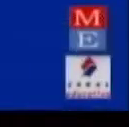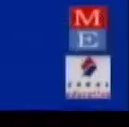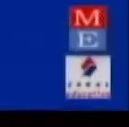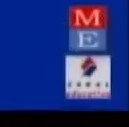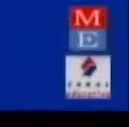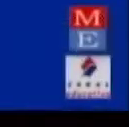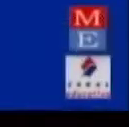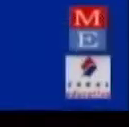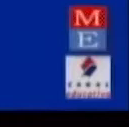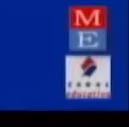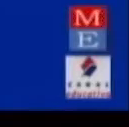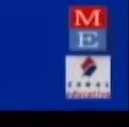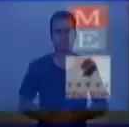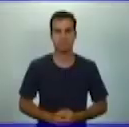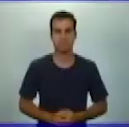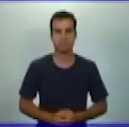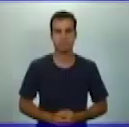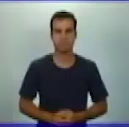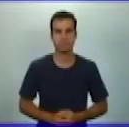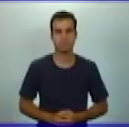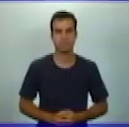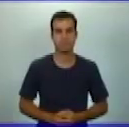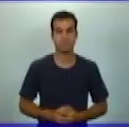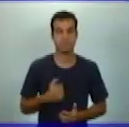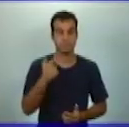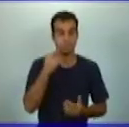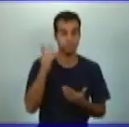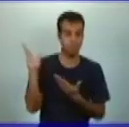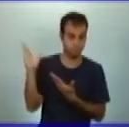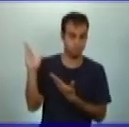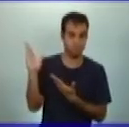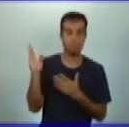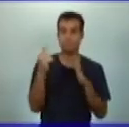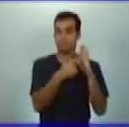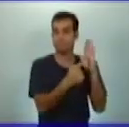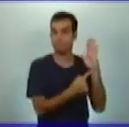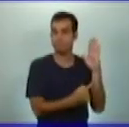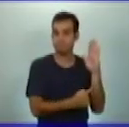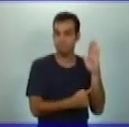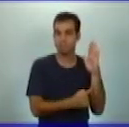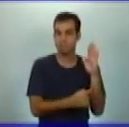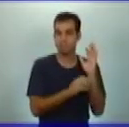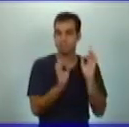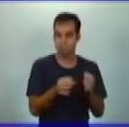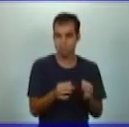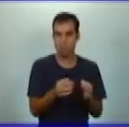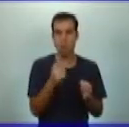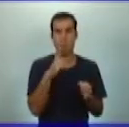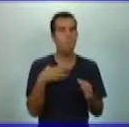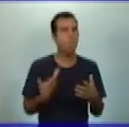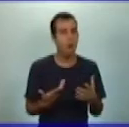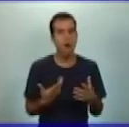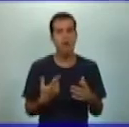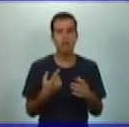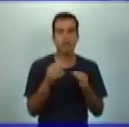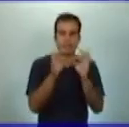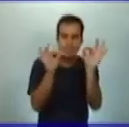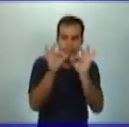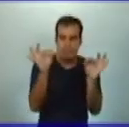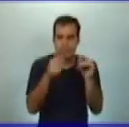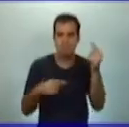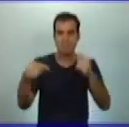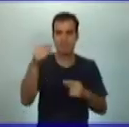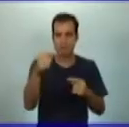Vamos a abordar diferentes aspectos relacionados con el átomo de oxígeno y veremos cuáles son las partículas fundamentales del